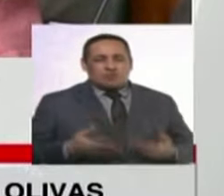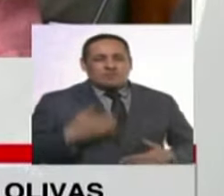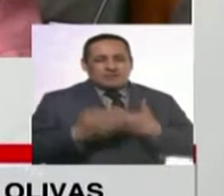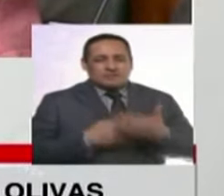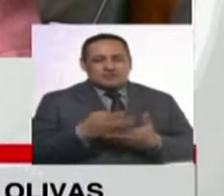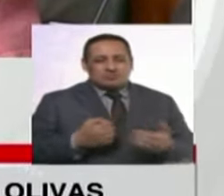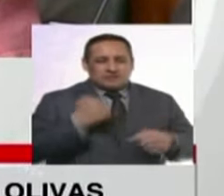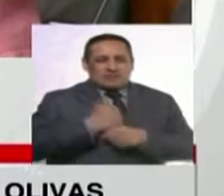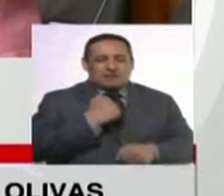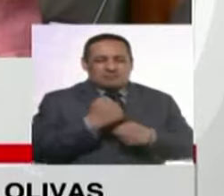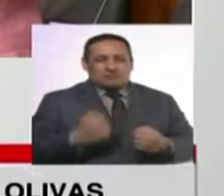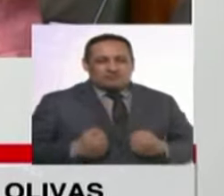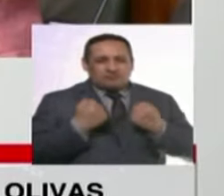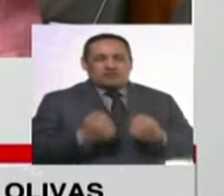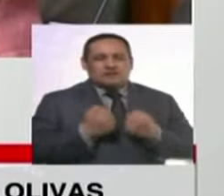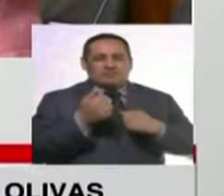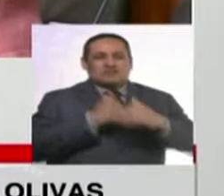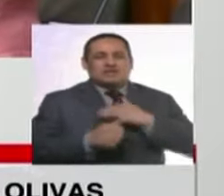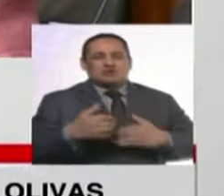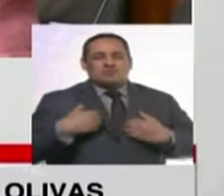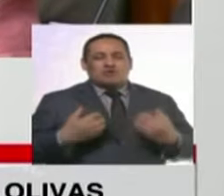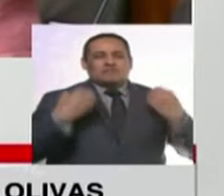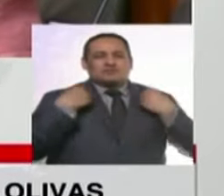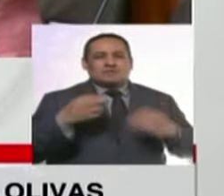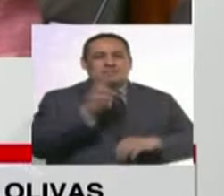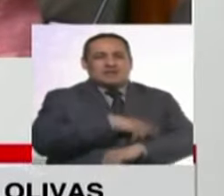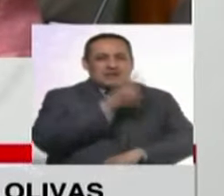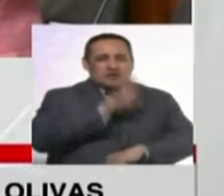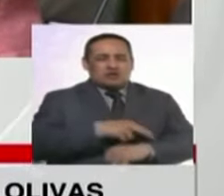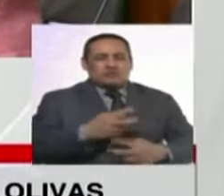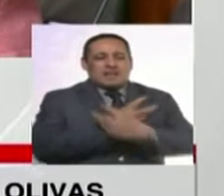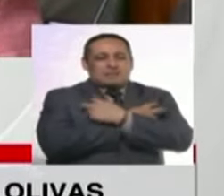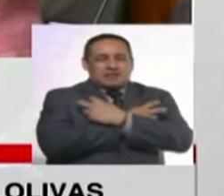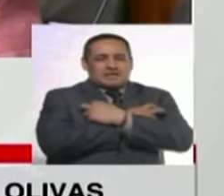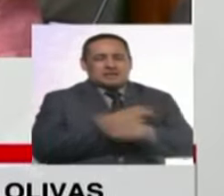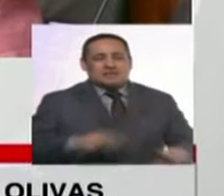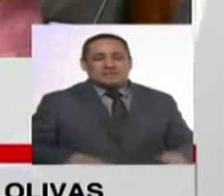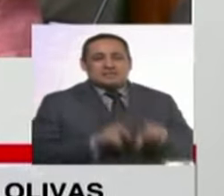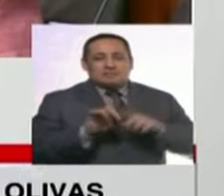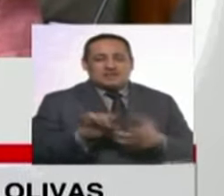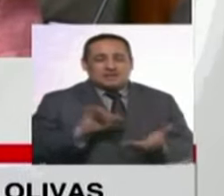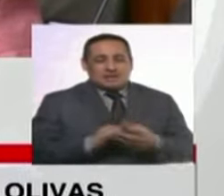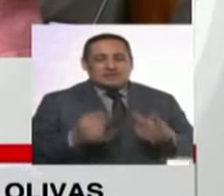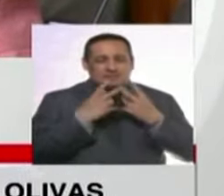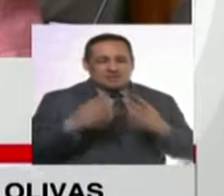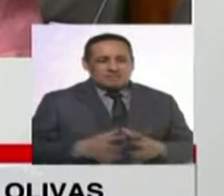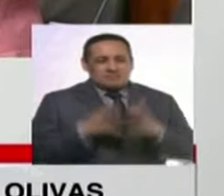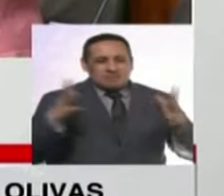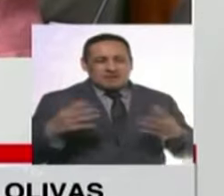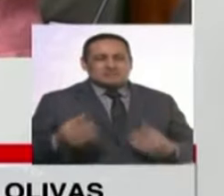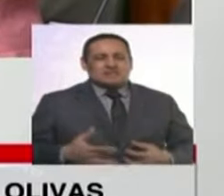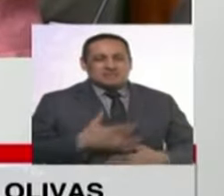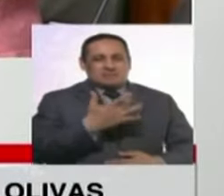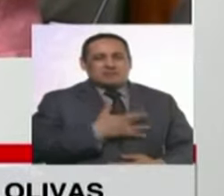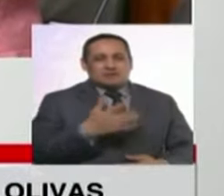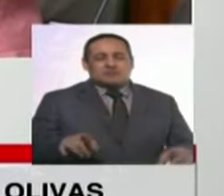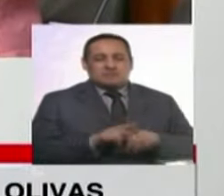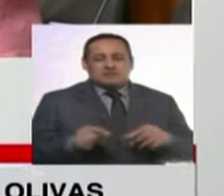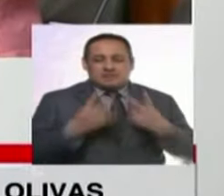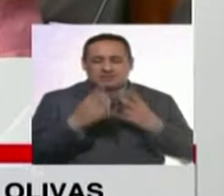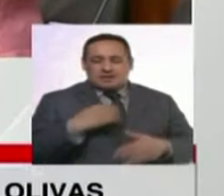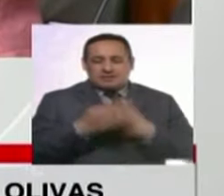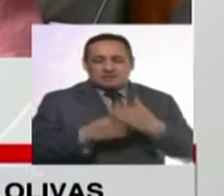desarrollando intensamente desde mi despacho en mi región de lambayeque y que con enorme satisfacción veo que